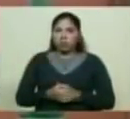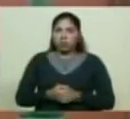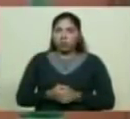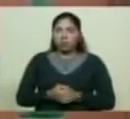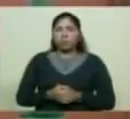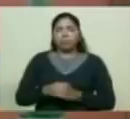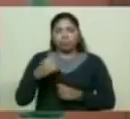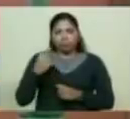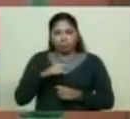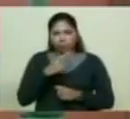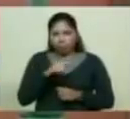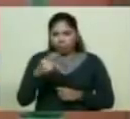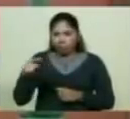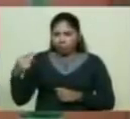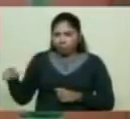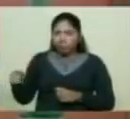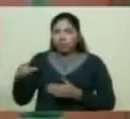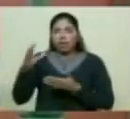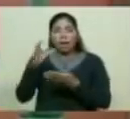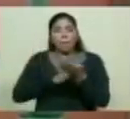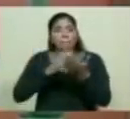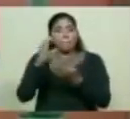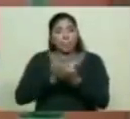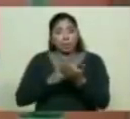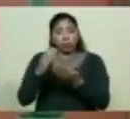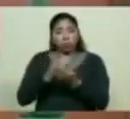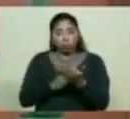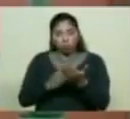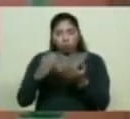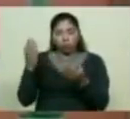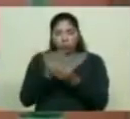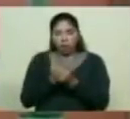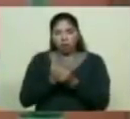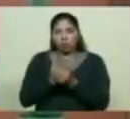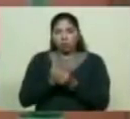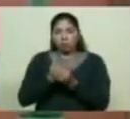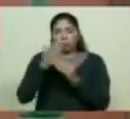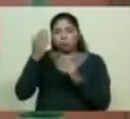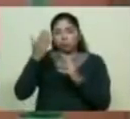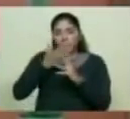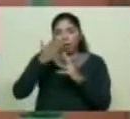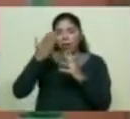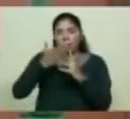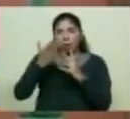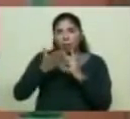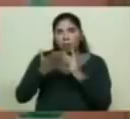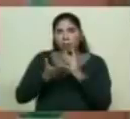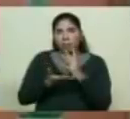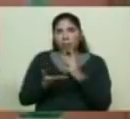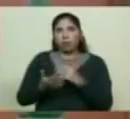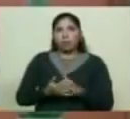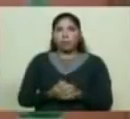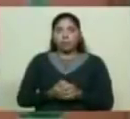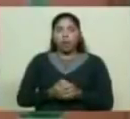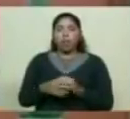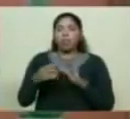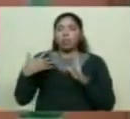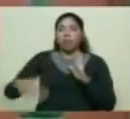tendrán capítulos en los cuales se garantizarán sus derechos fundamentales